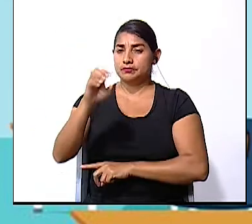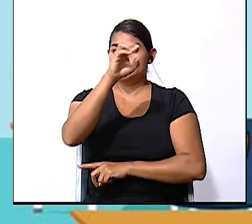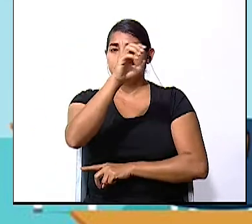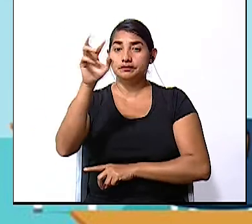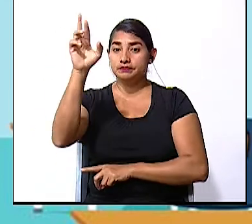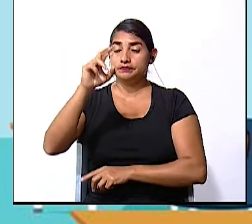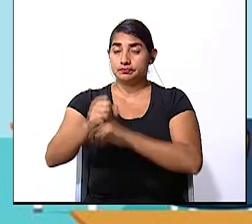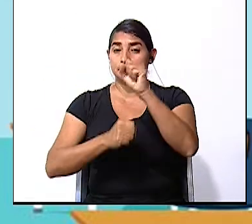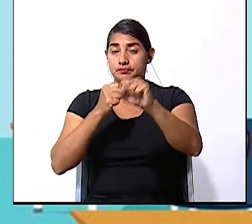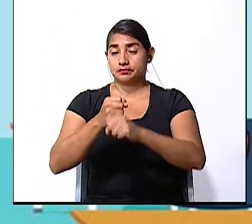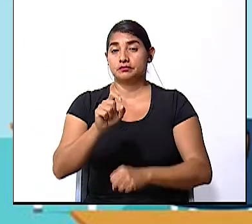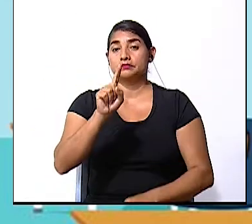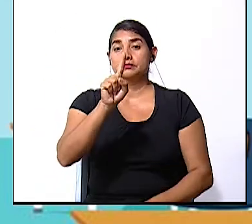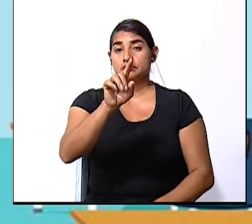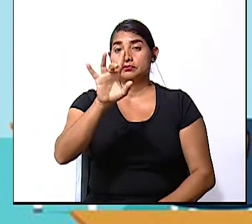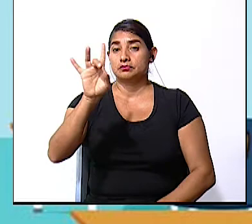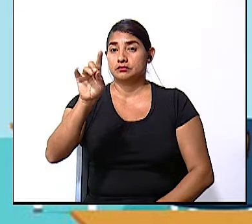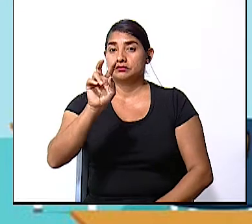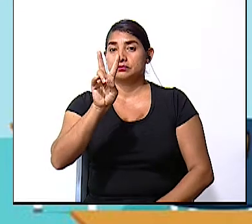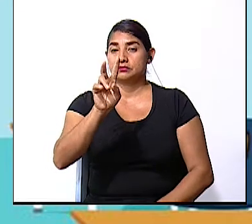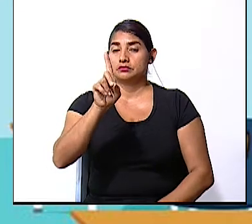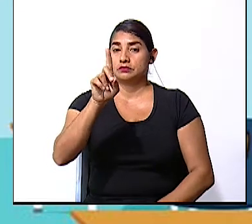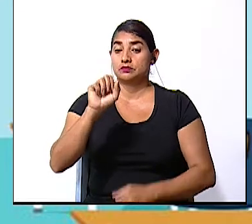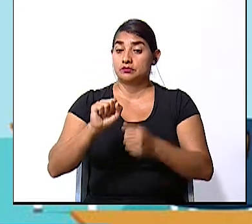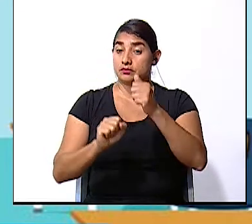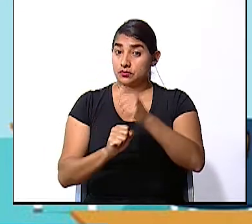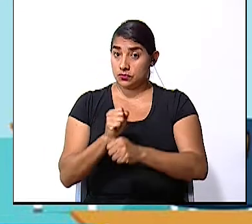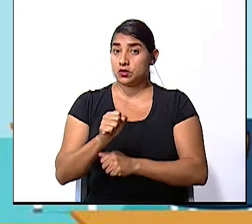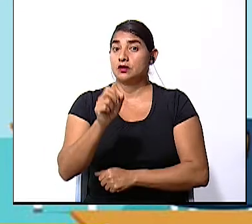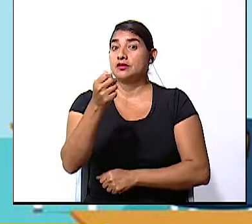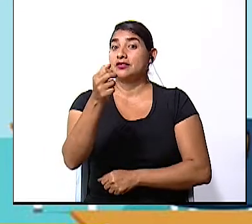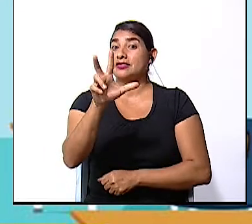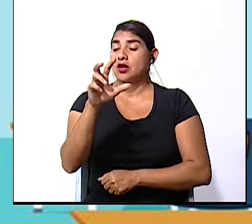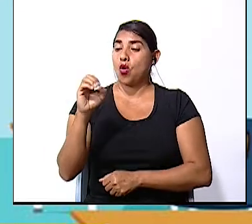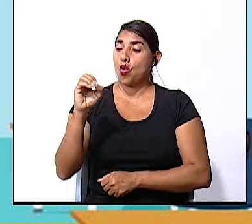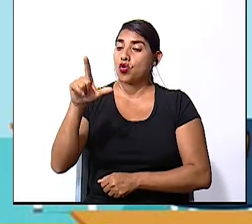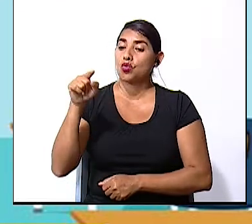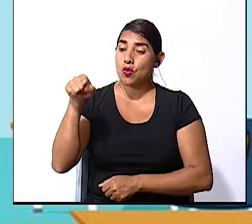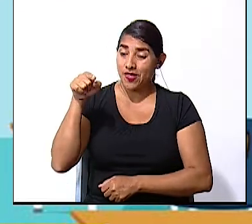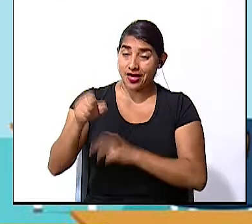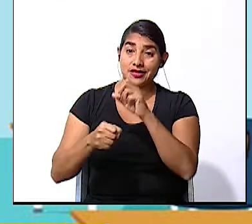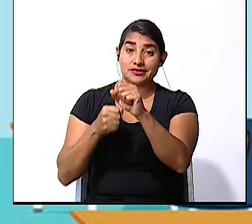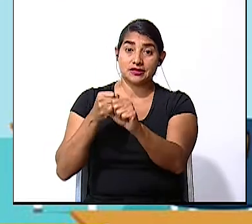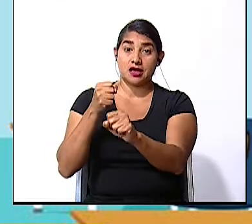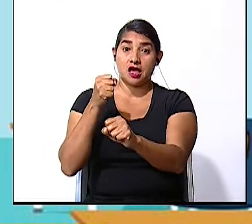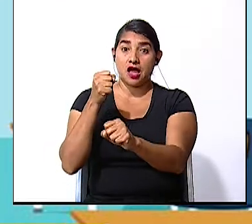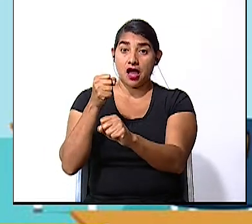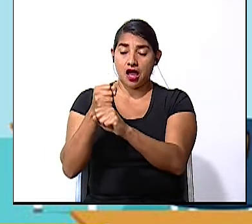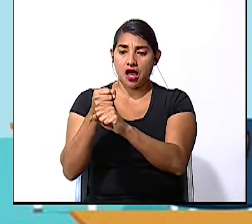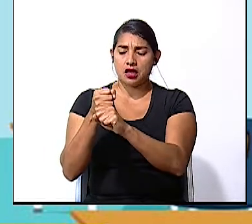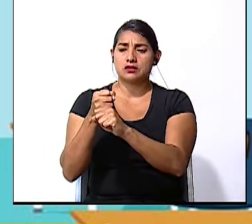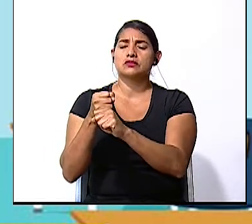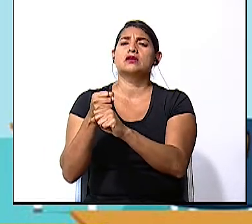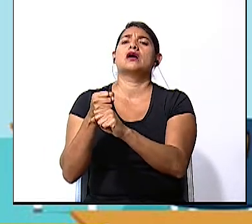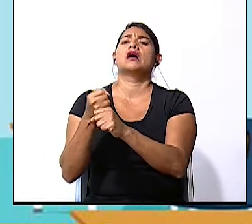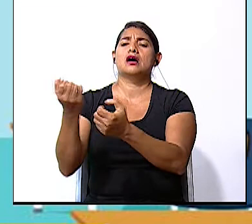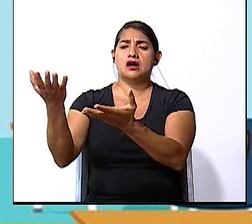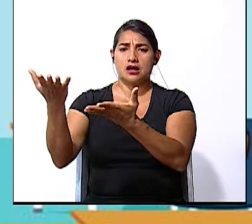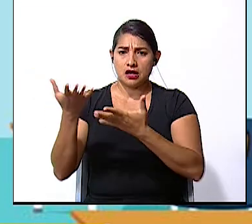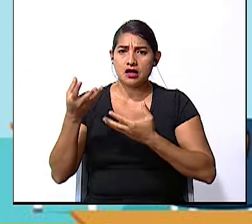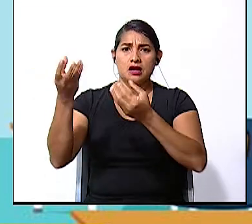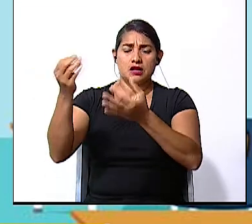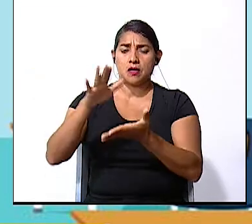en 1821, el 13 de octubre de ese año, reciben estos